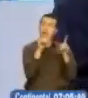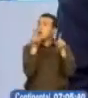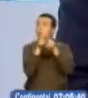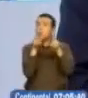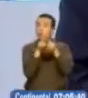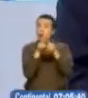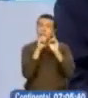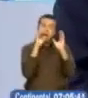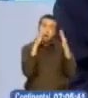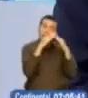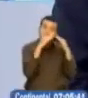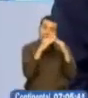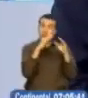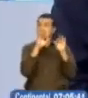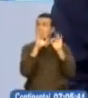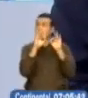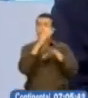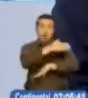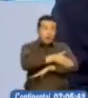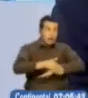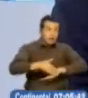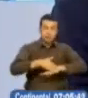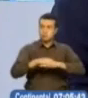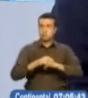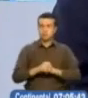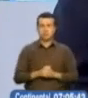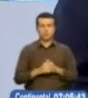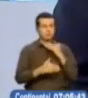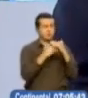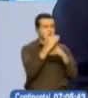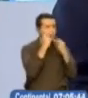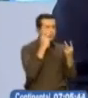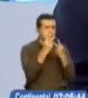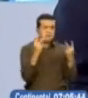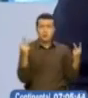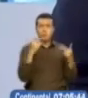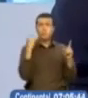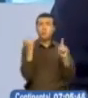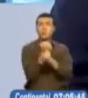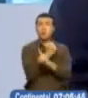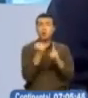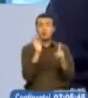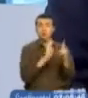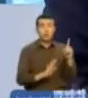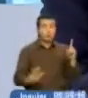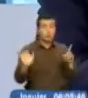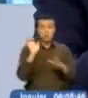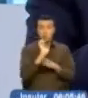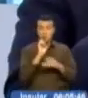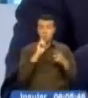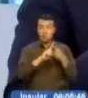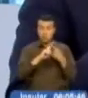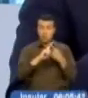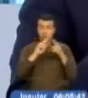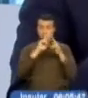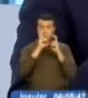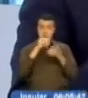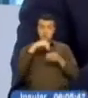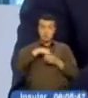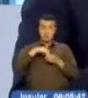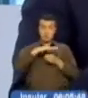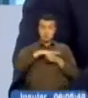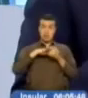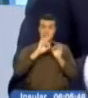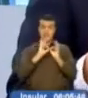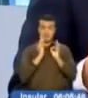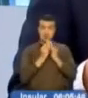esa es la sociedad que hemos construido tradicionalmente, porque cuando uno ve los indicadores, por ejemplo, de violencia en el Ecuador y de violencia de casa hacia adentro, de